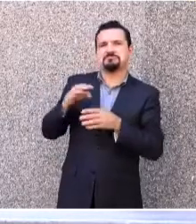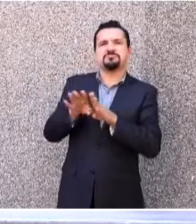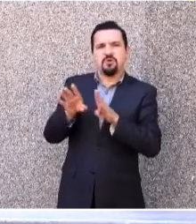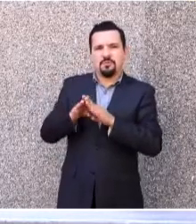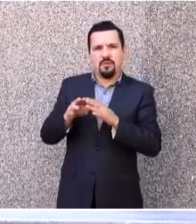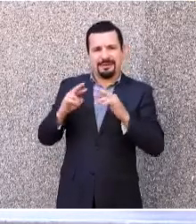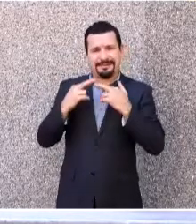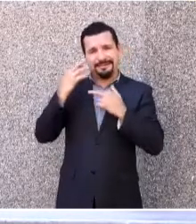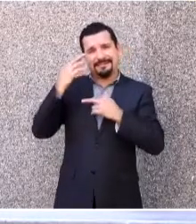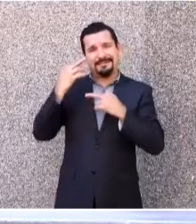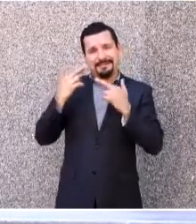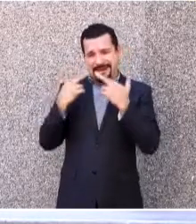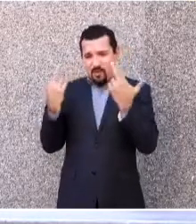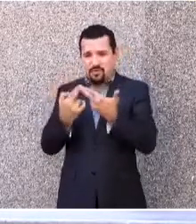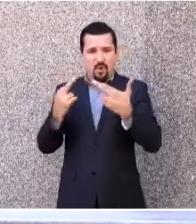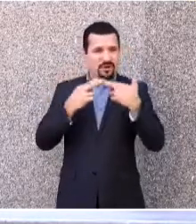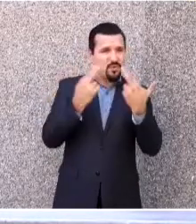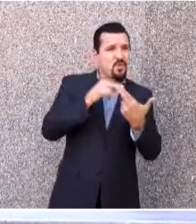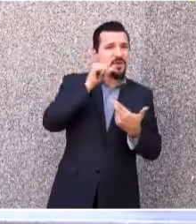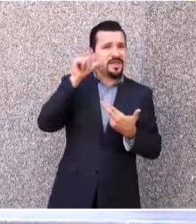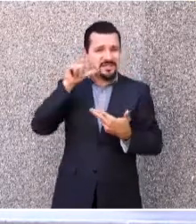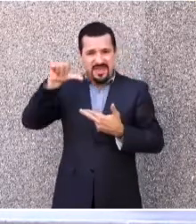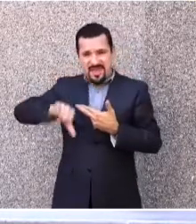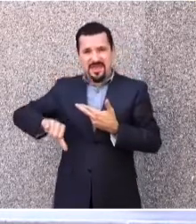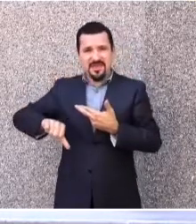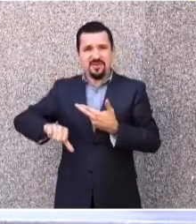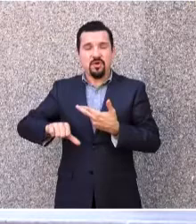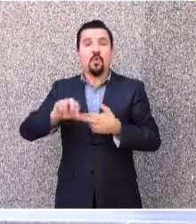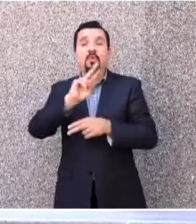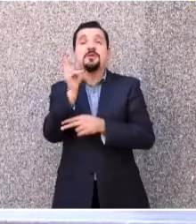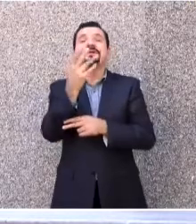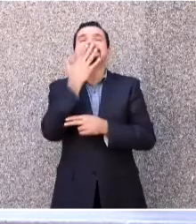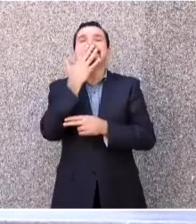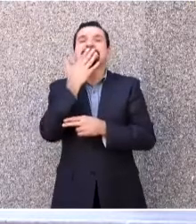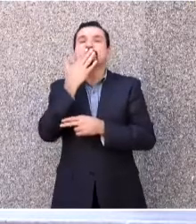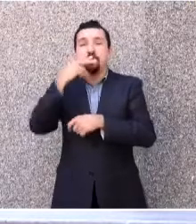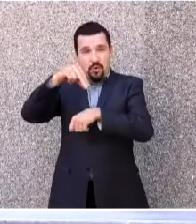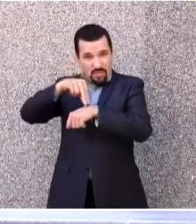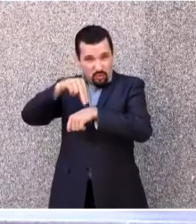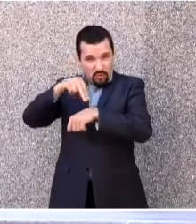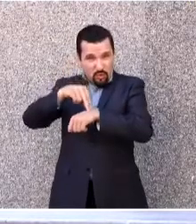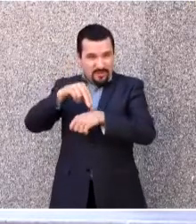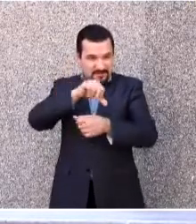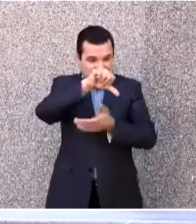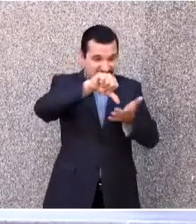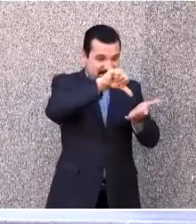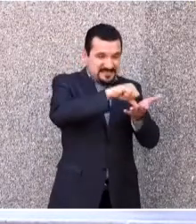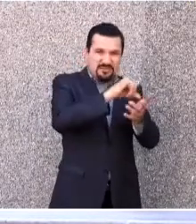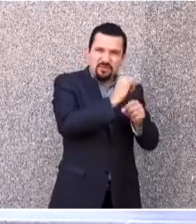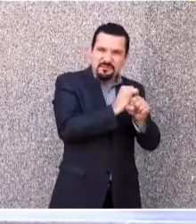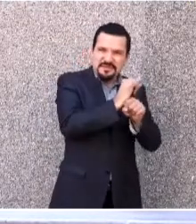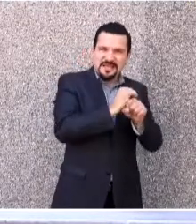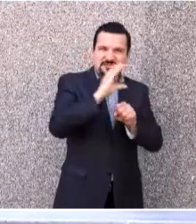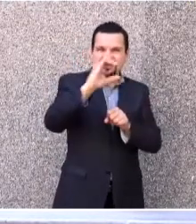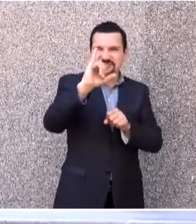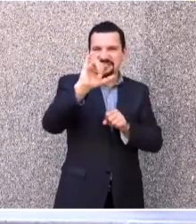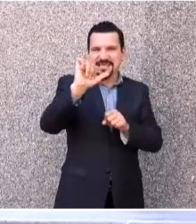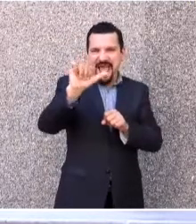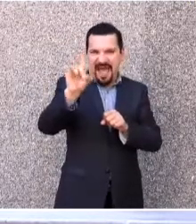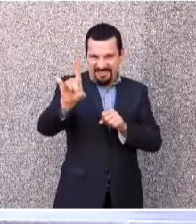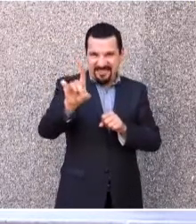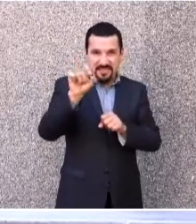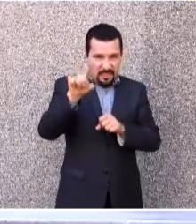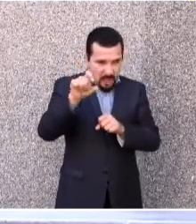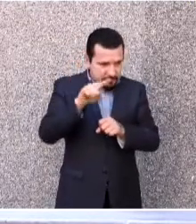sostenido reuniones a lo largo del día de ayer y hoy para que la Universidad de Sonora, el Centro de Investigación en Alimentación y Desarrollo, el